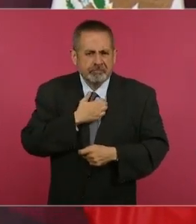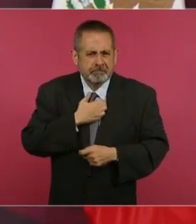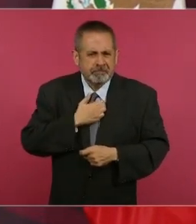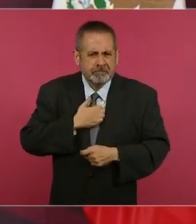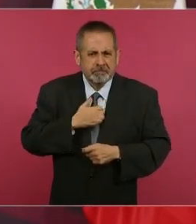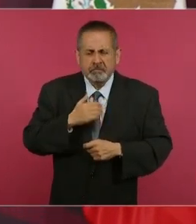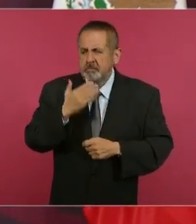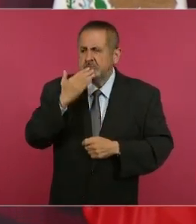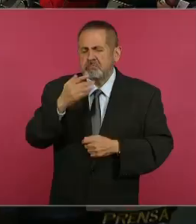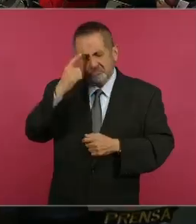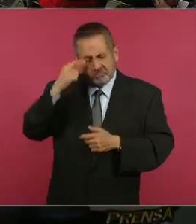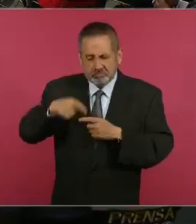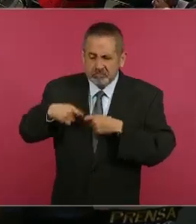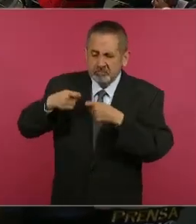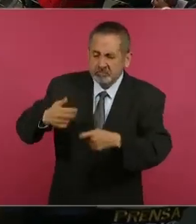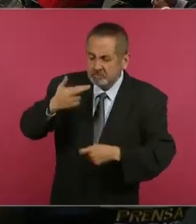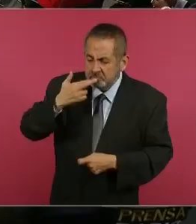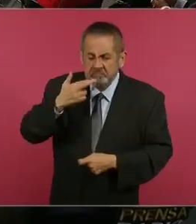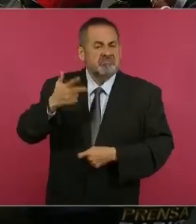que ahora.